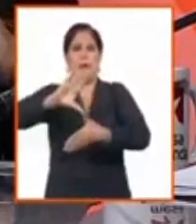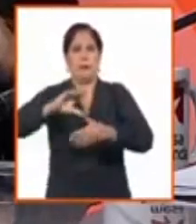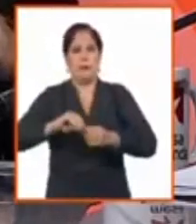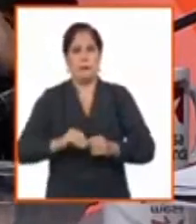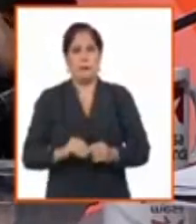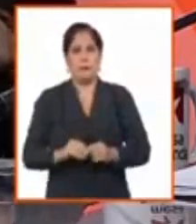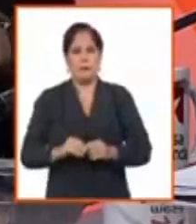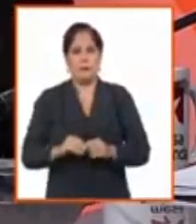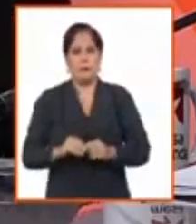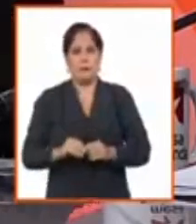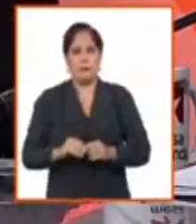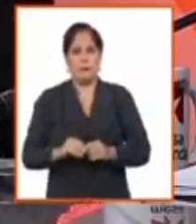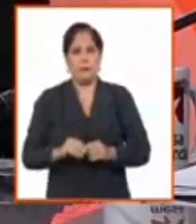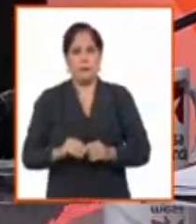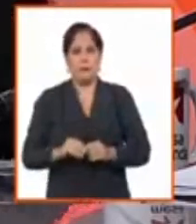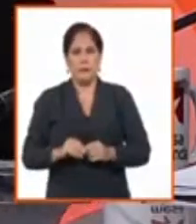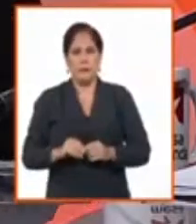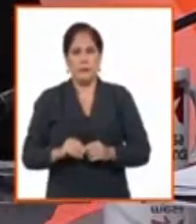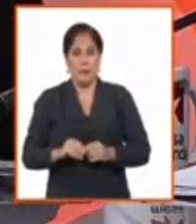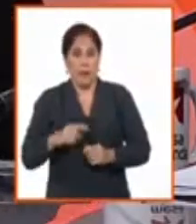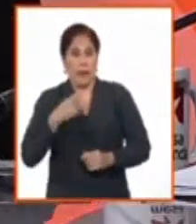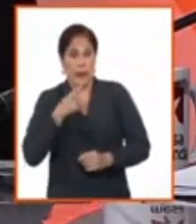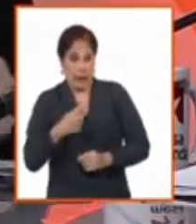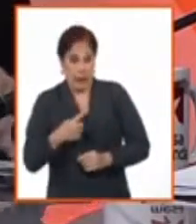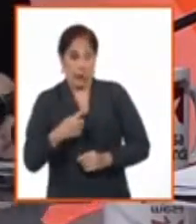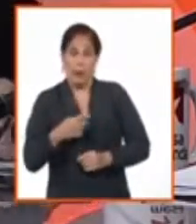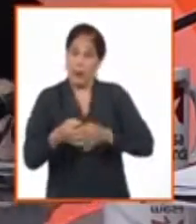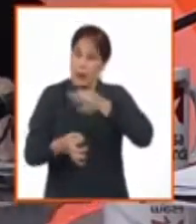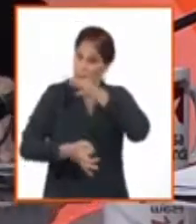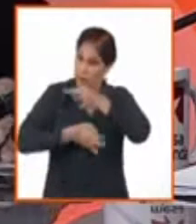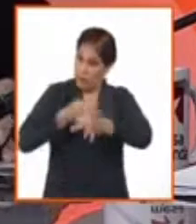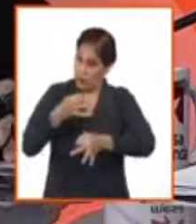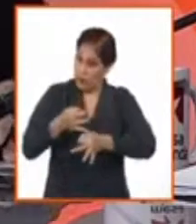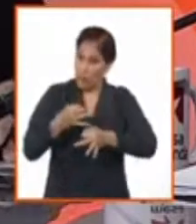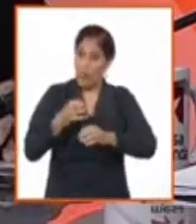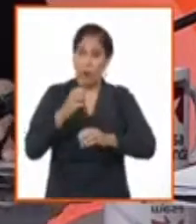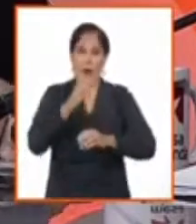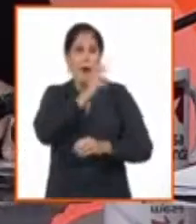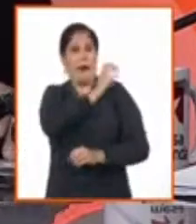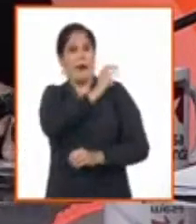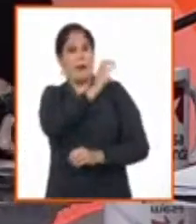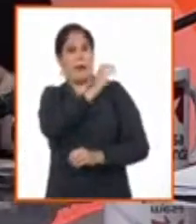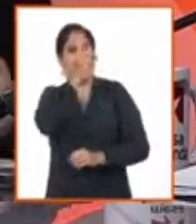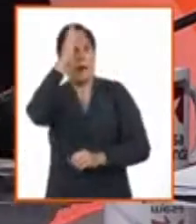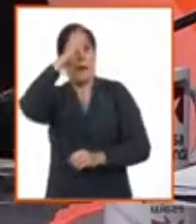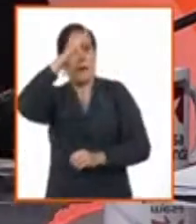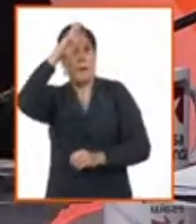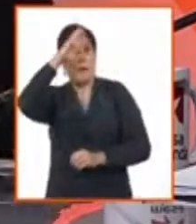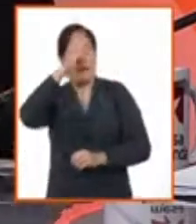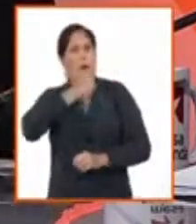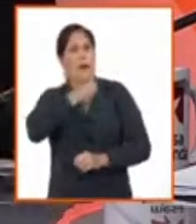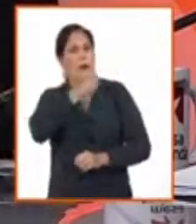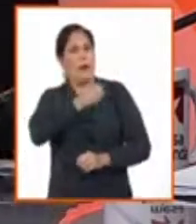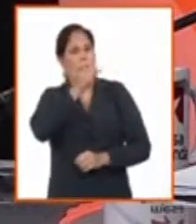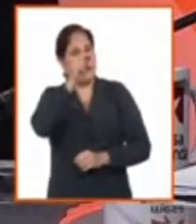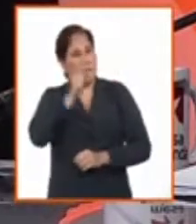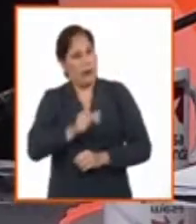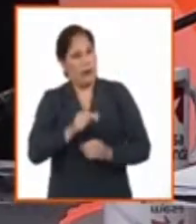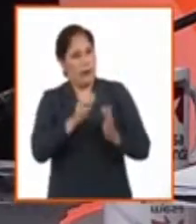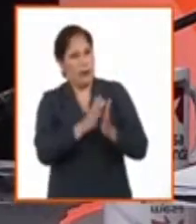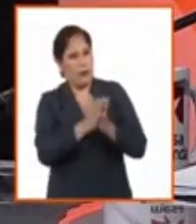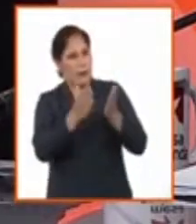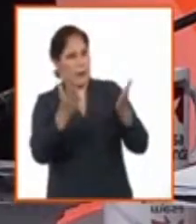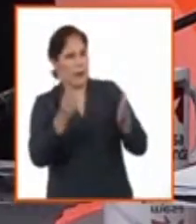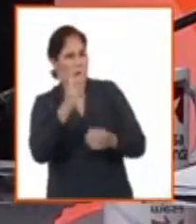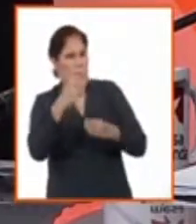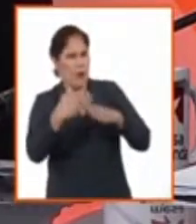américas que como se dijo se pronosticó lo hizo el canciller de méxico en una entrevista al diario la jornada hace par